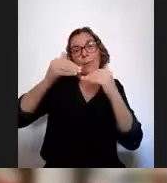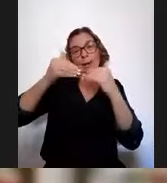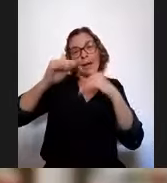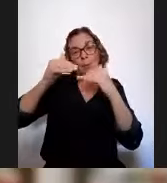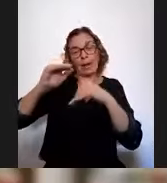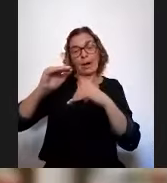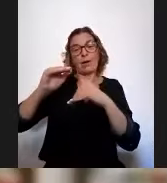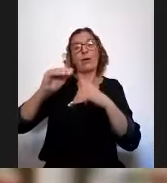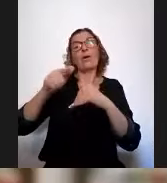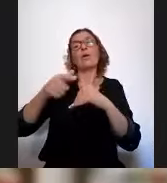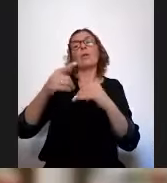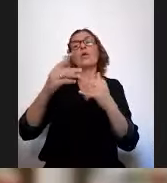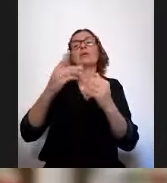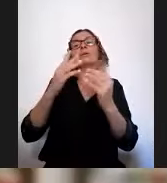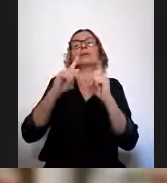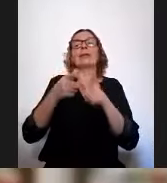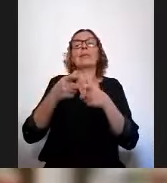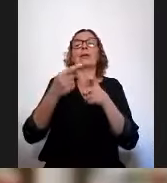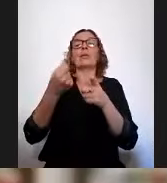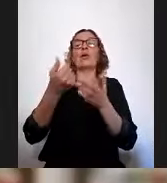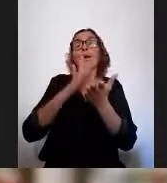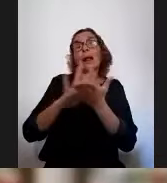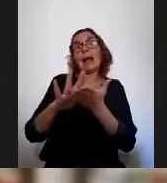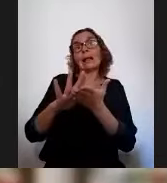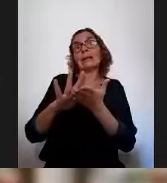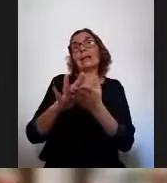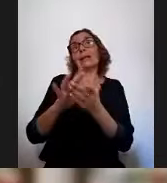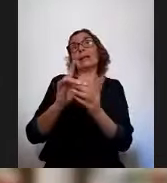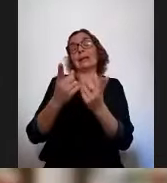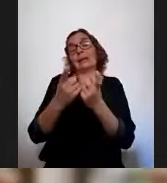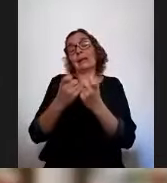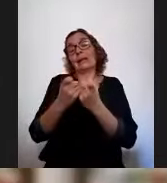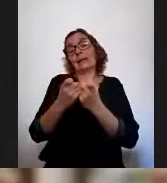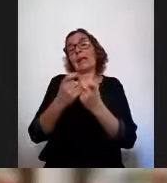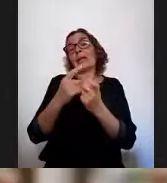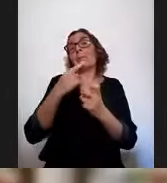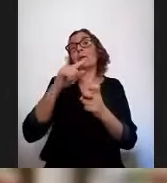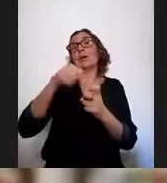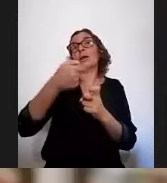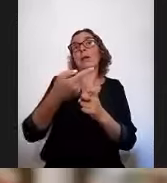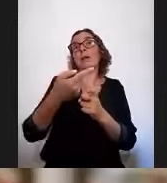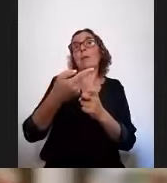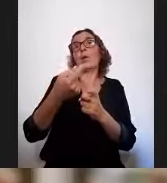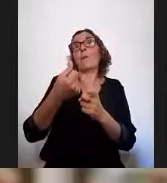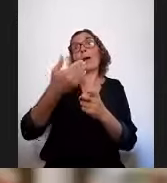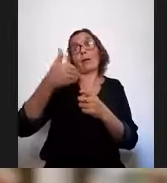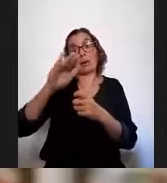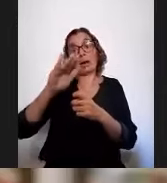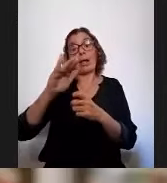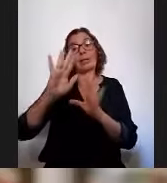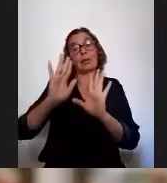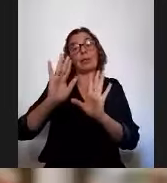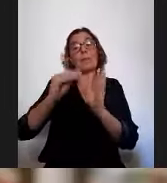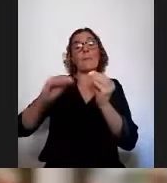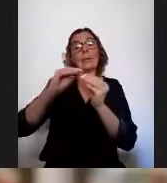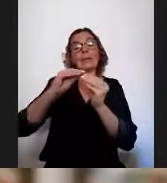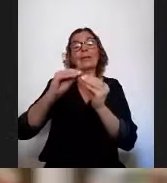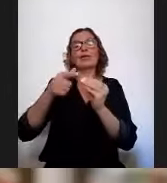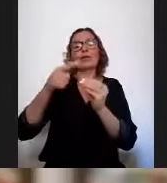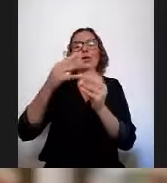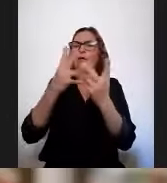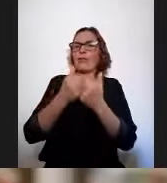tenés estas funcionalidades gratis, si necesitas más funcionalidades te sale más dinero. Pero tengo que tener